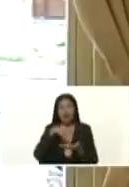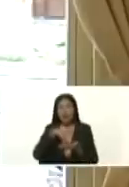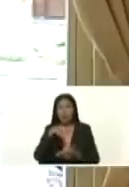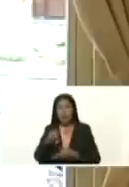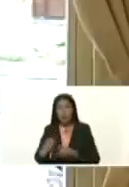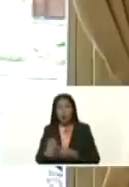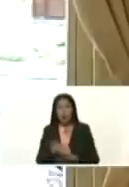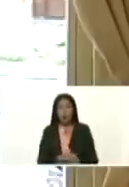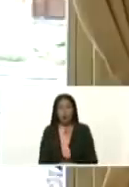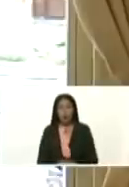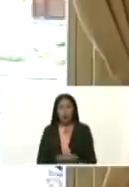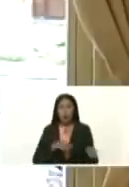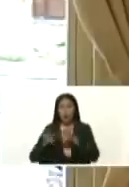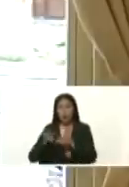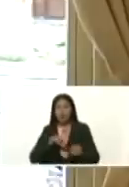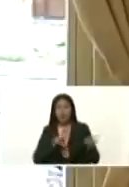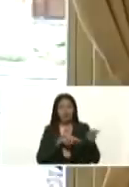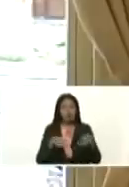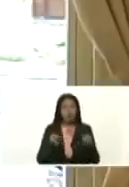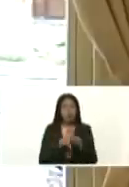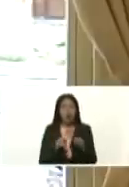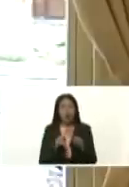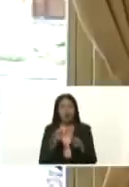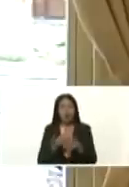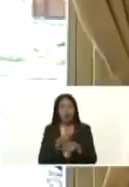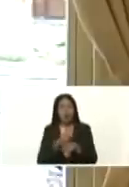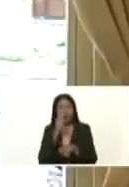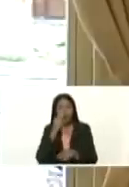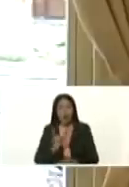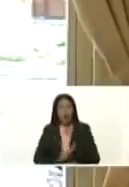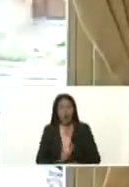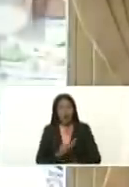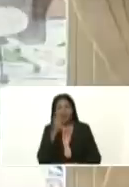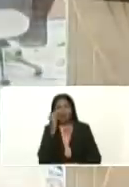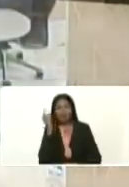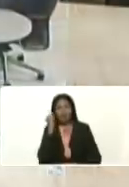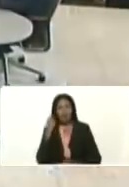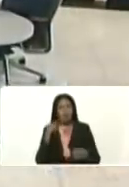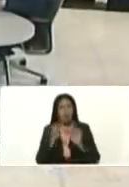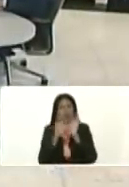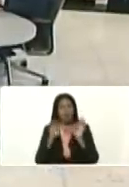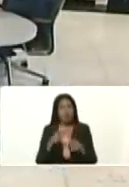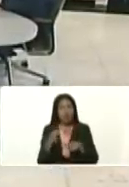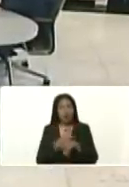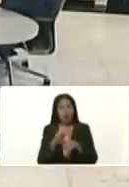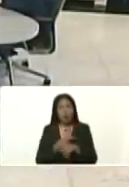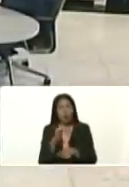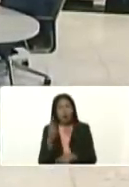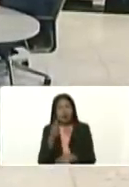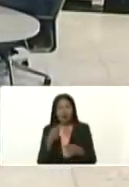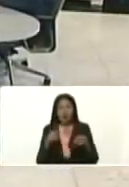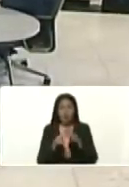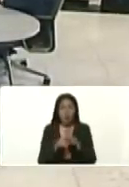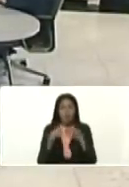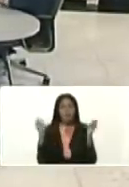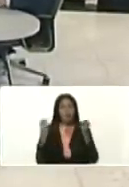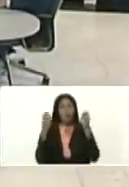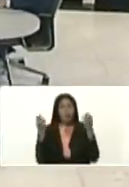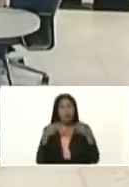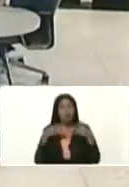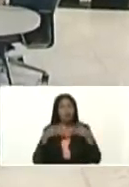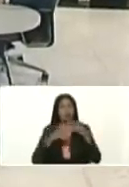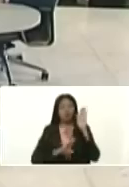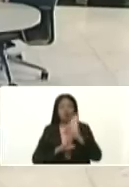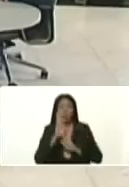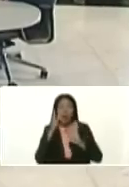con gobernadores con alcaldes alcaldesas gobernadores para la prosperidad el progreso